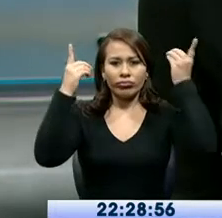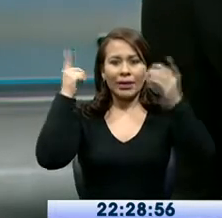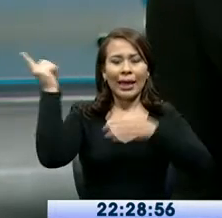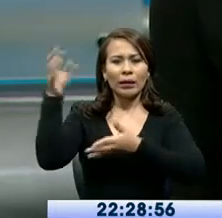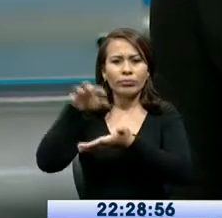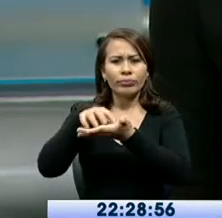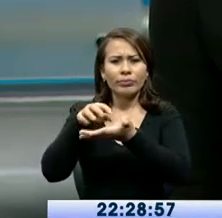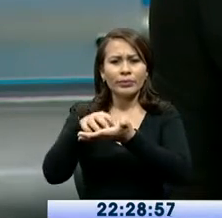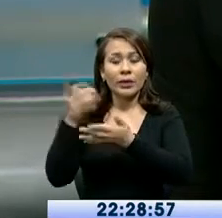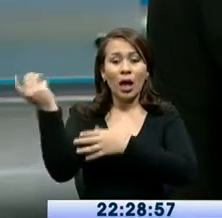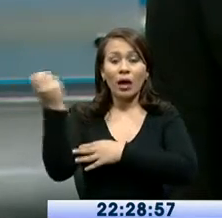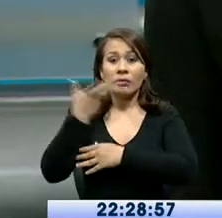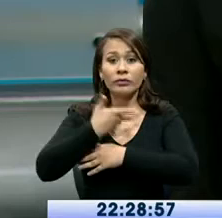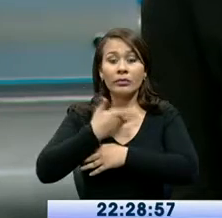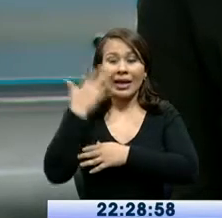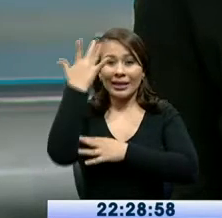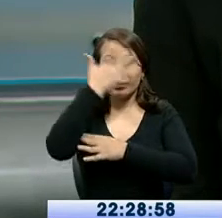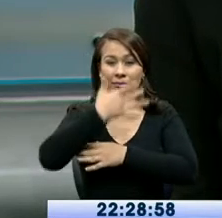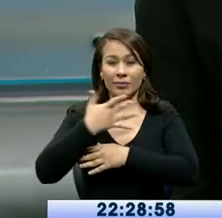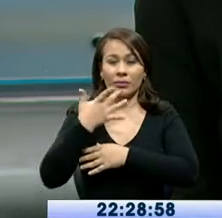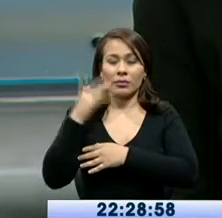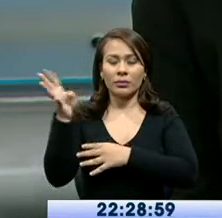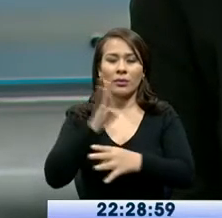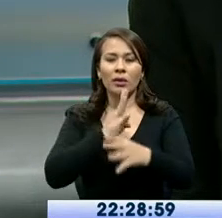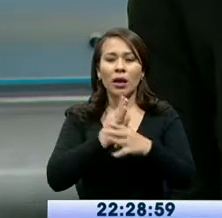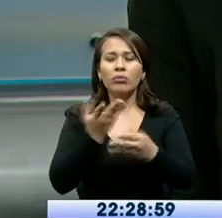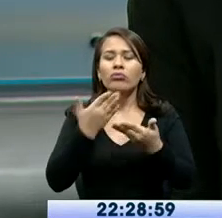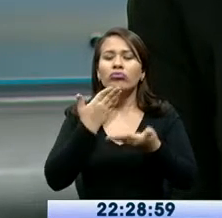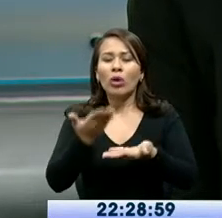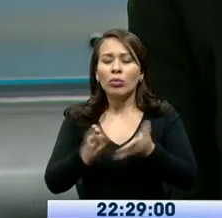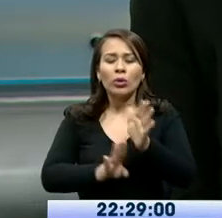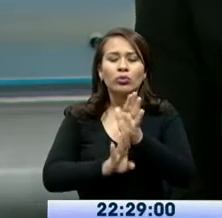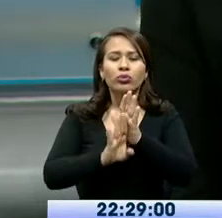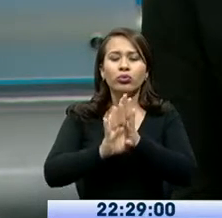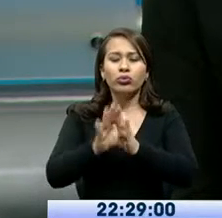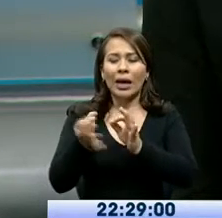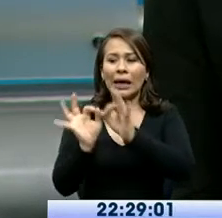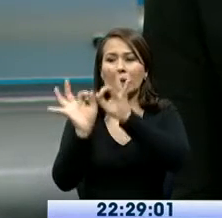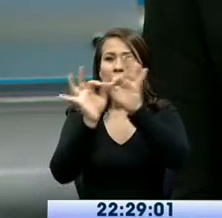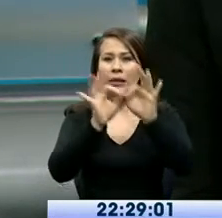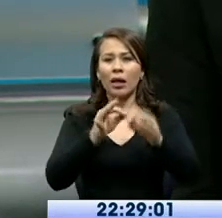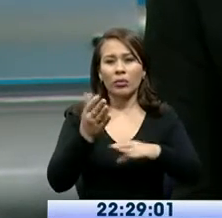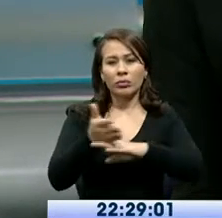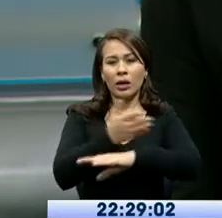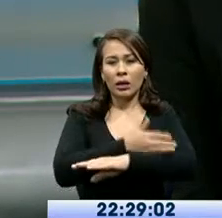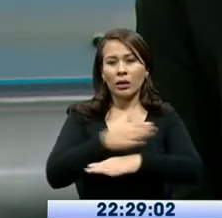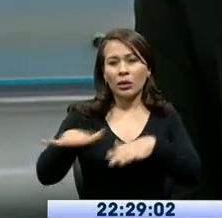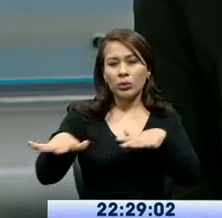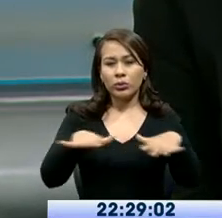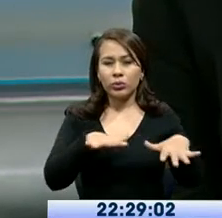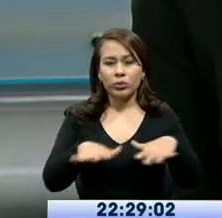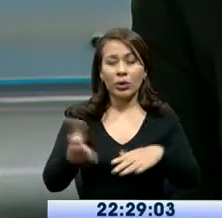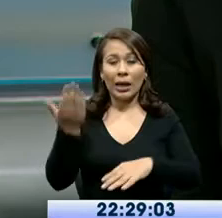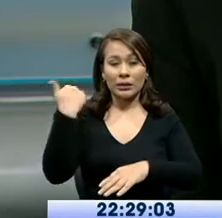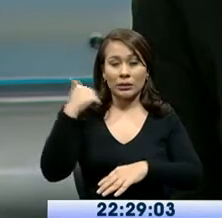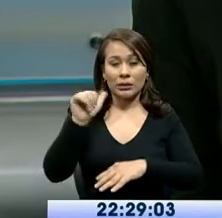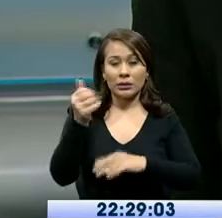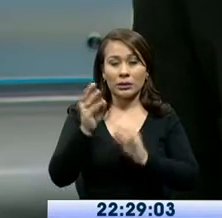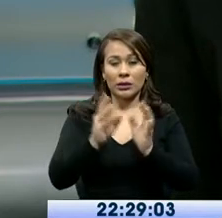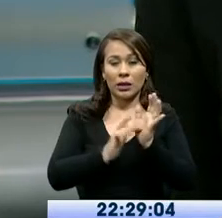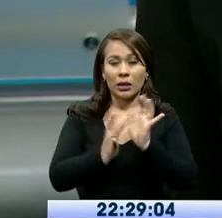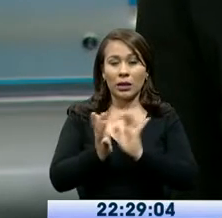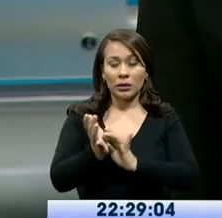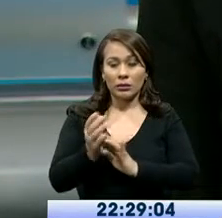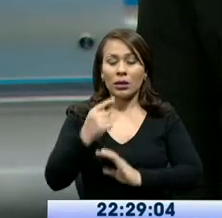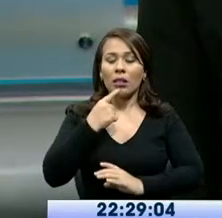El mandatario se refirió a los avances que se han tenido respecto a la reconstrucción por el terremoto del pasado 16 de abril y a